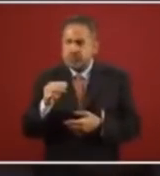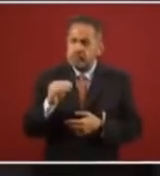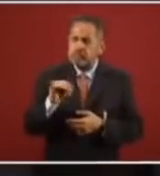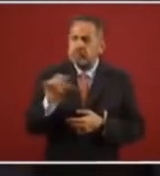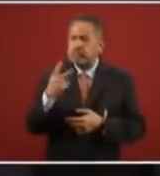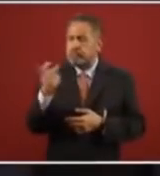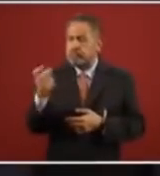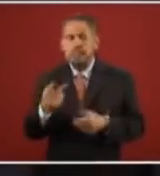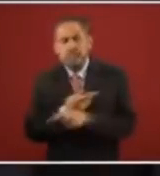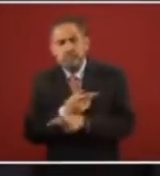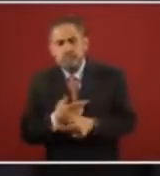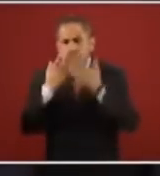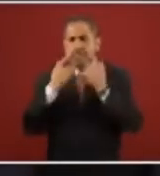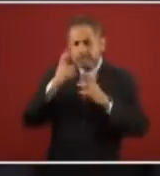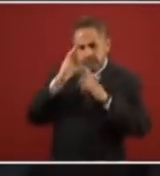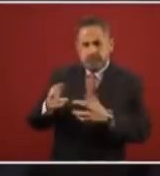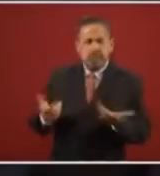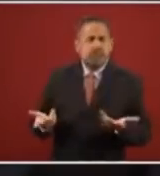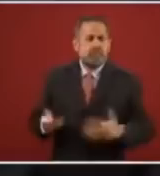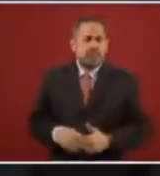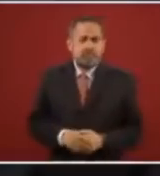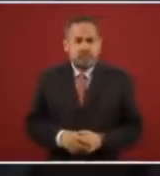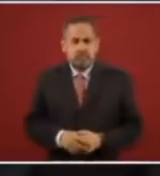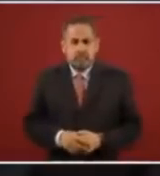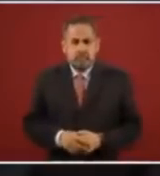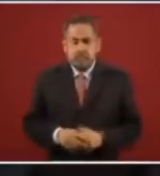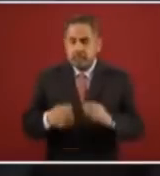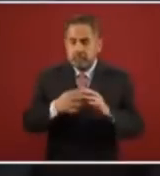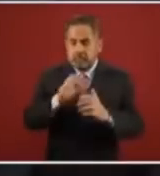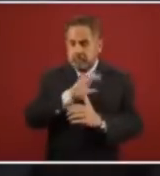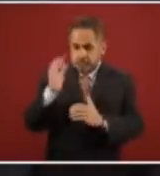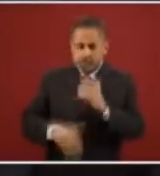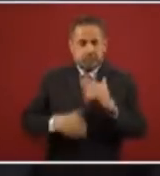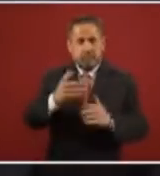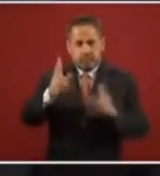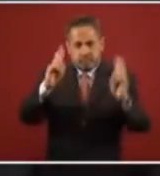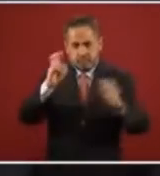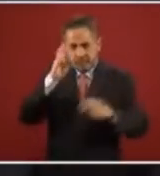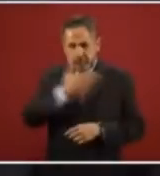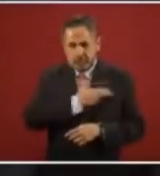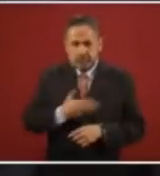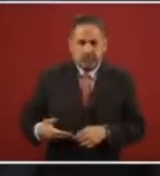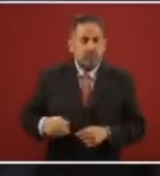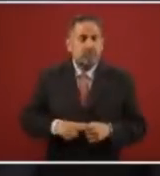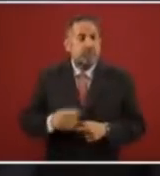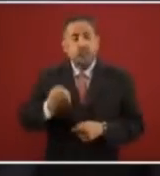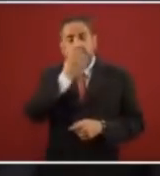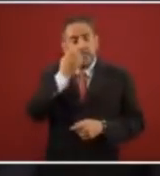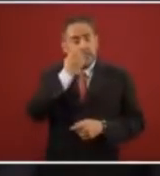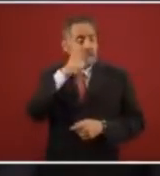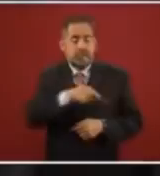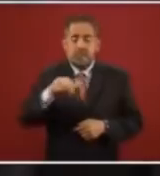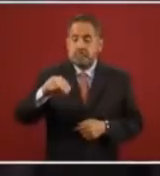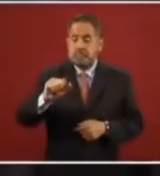Sin embargo, no te respetan el mar territorial. Para terminar en ese tema, señor presidente, las escuelas náuticas